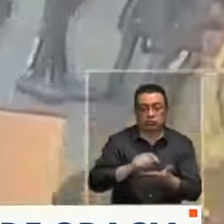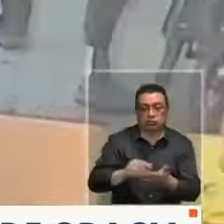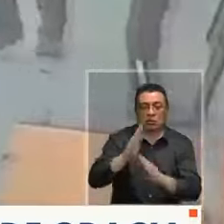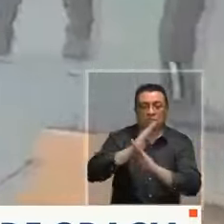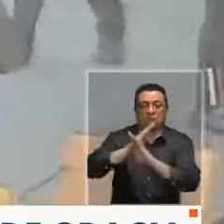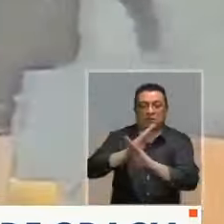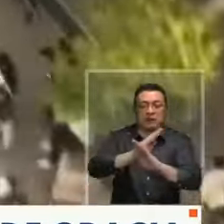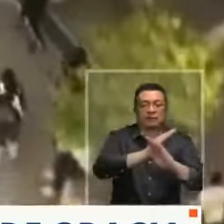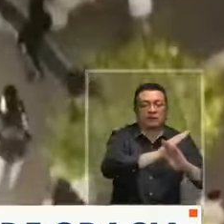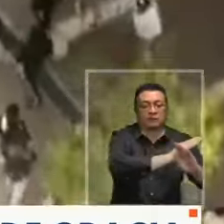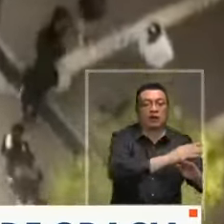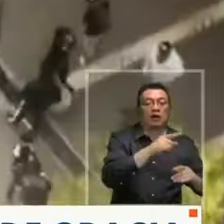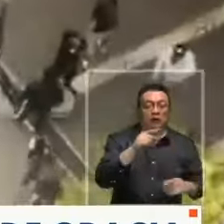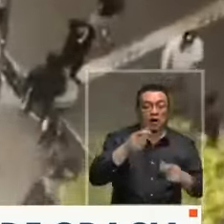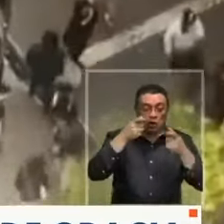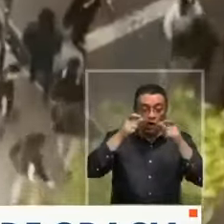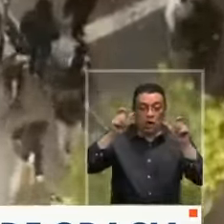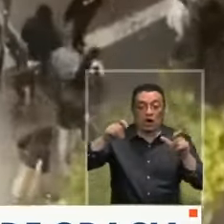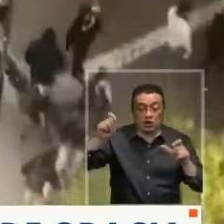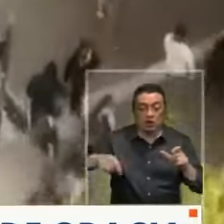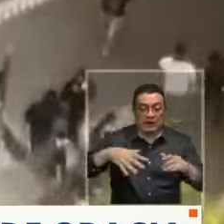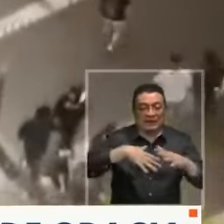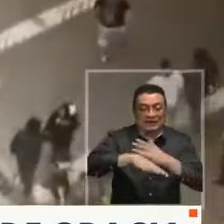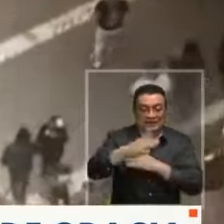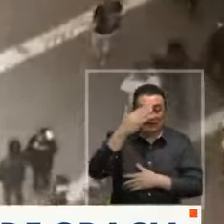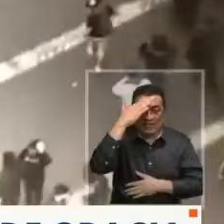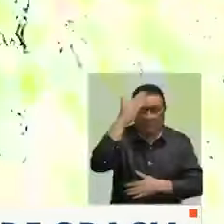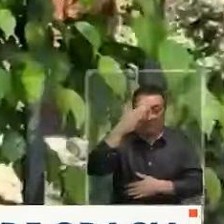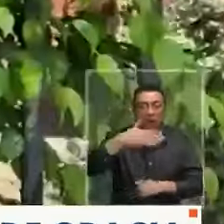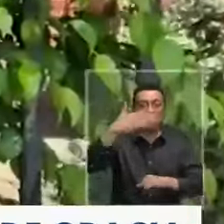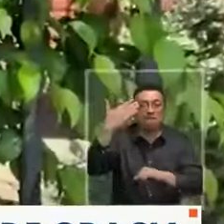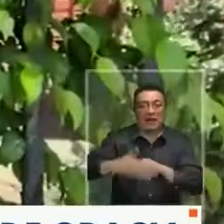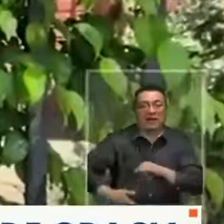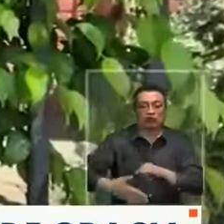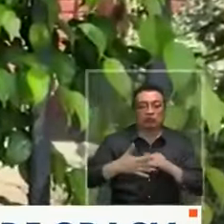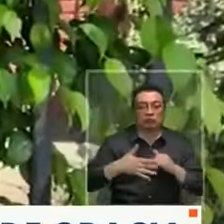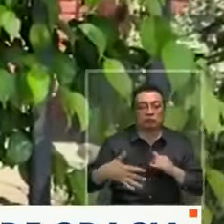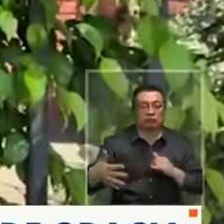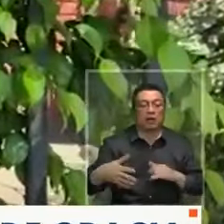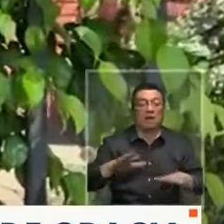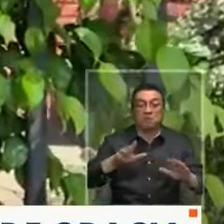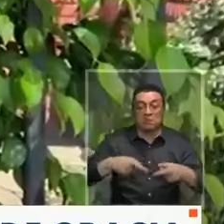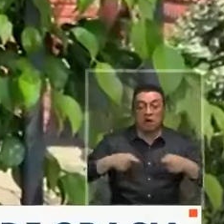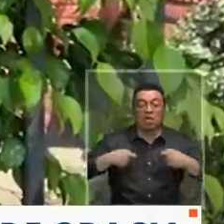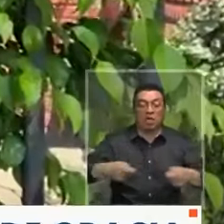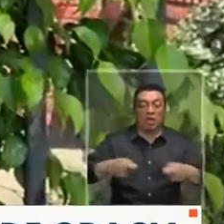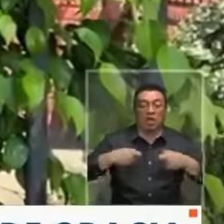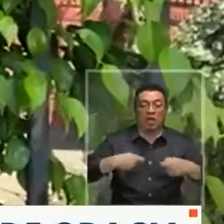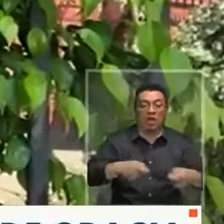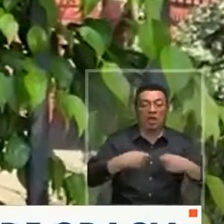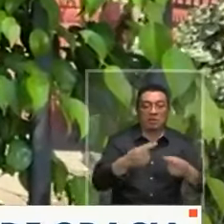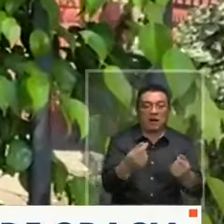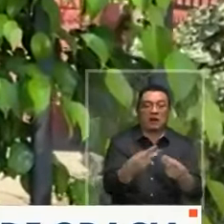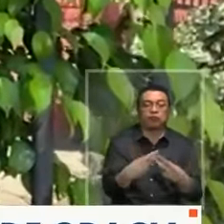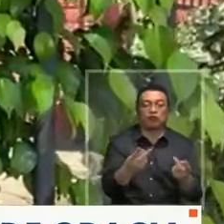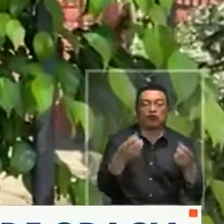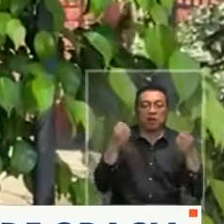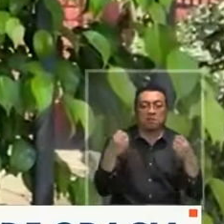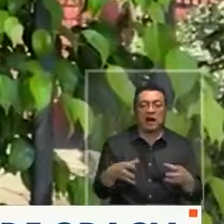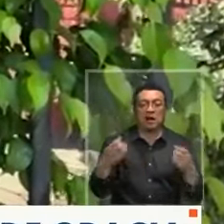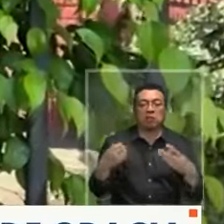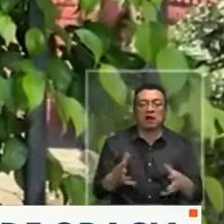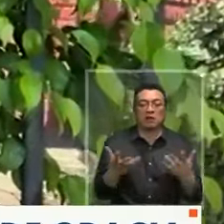las pensiones ante lo cual la contraloría tiene 15 días de plazo se siguen despilfarrando valiosos recursos públicos que están